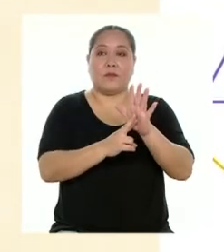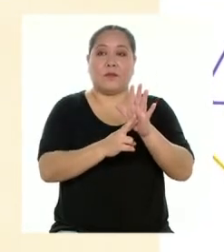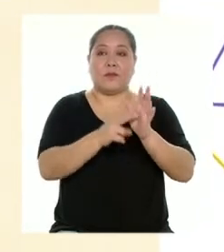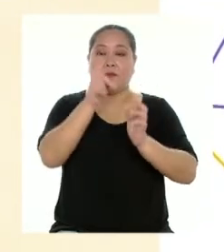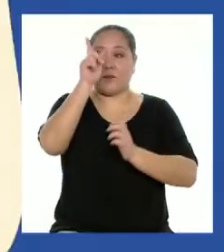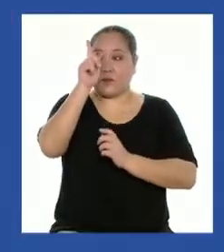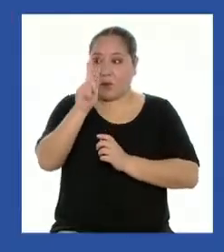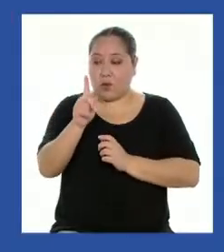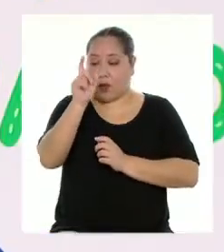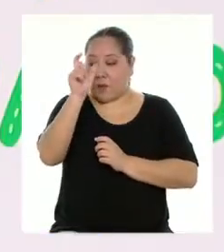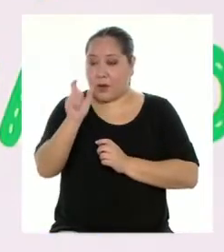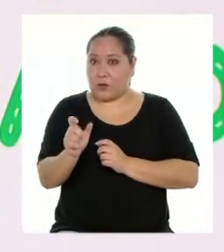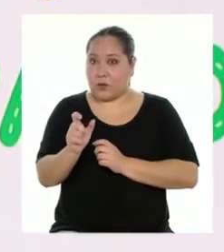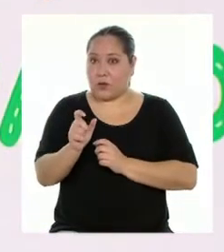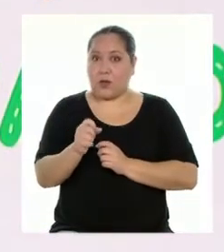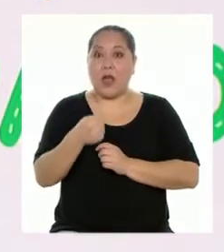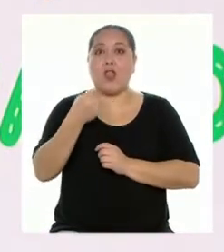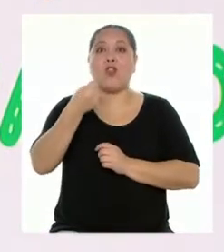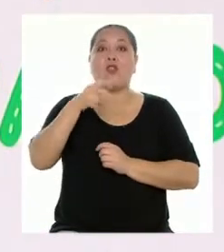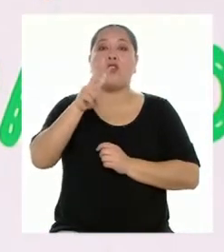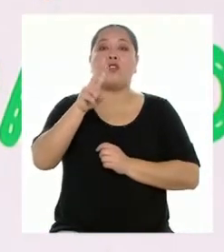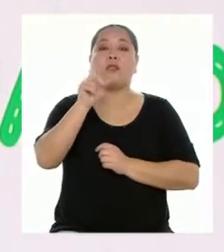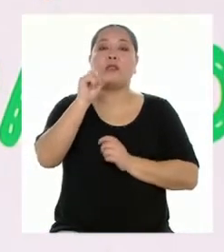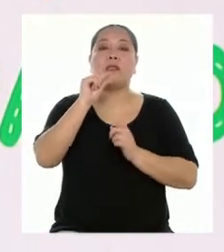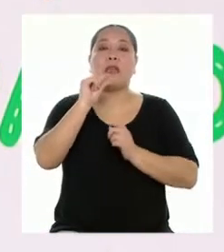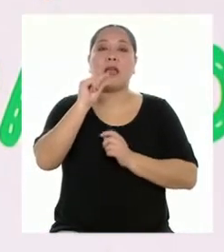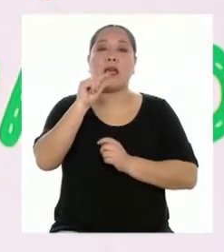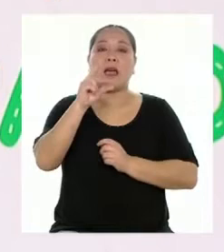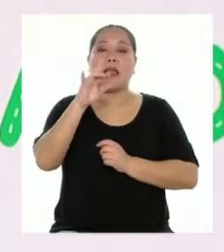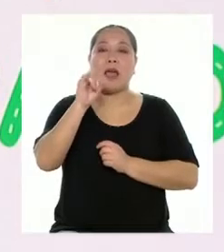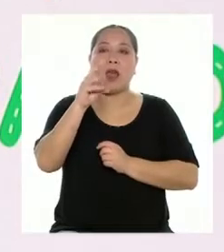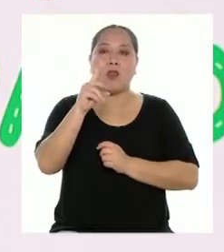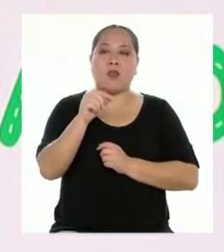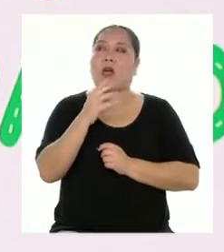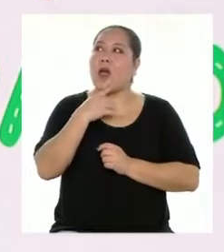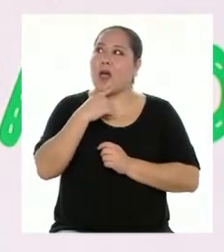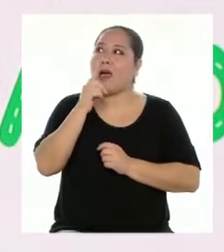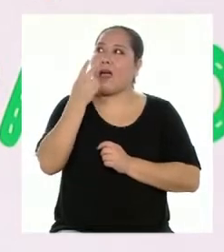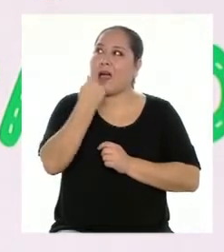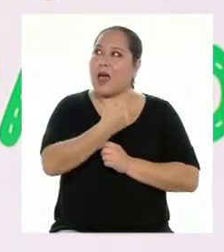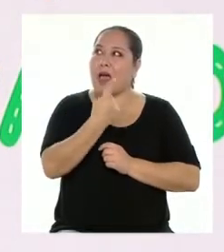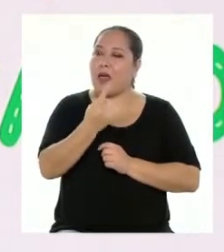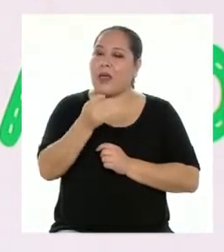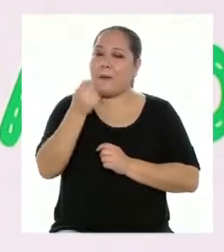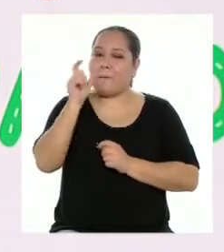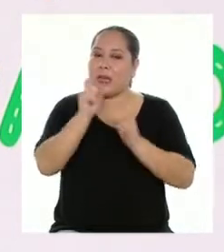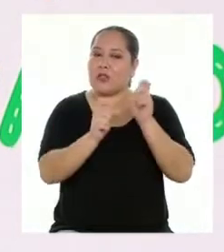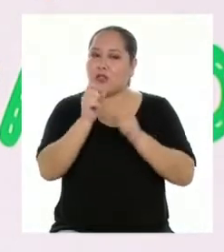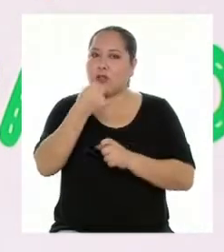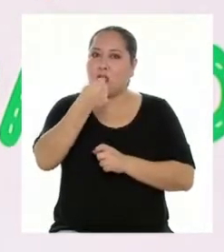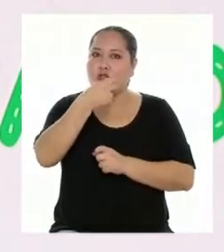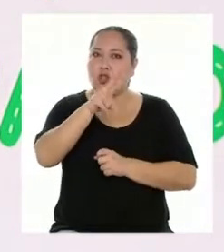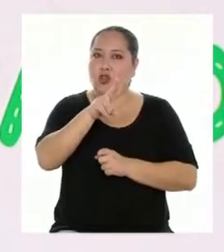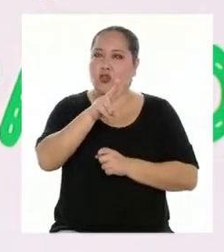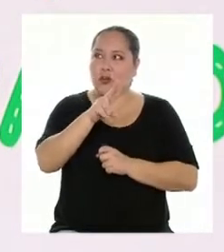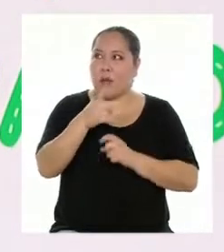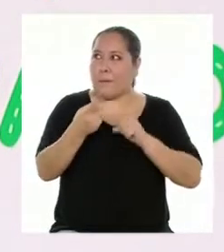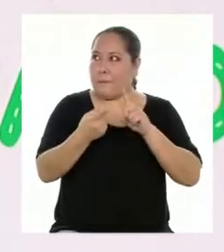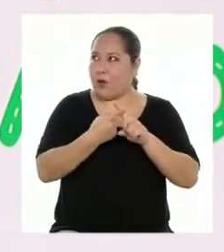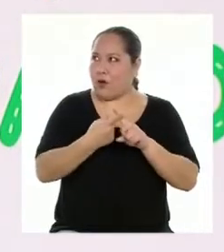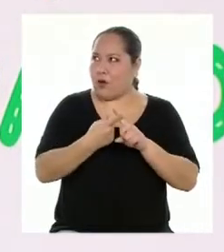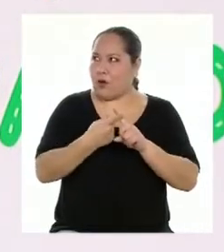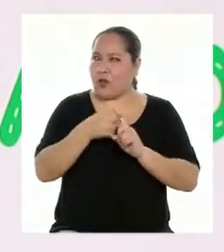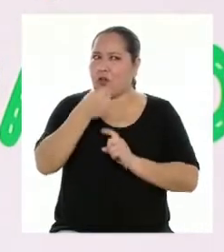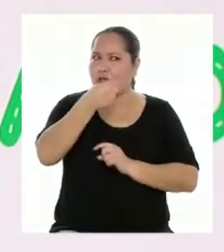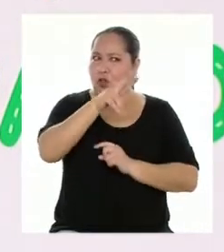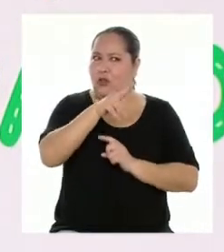persona encuestada. Eso quiere decir que si por cada persona corresponde 12 grados, podríamos multiplicar